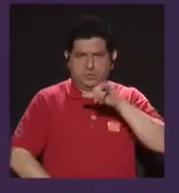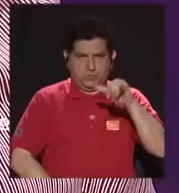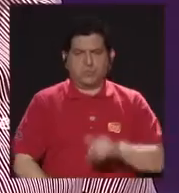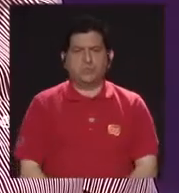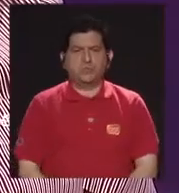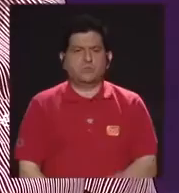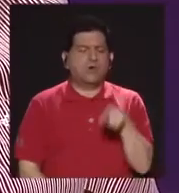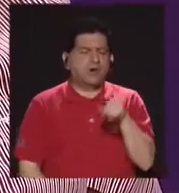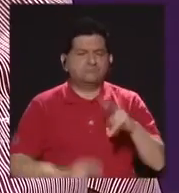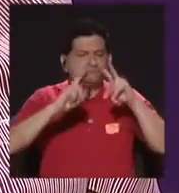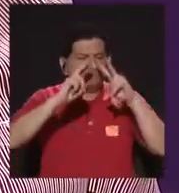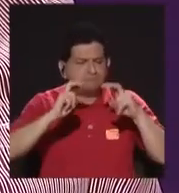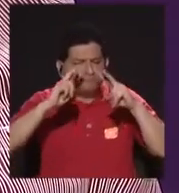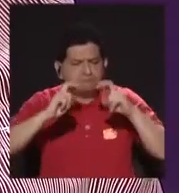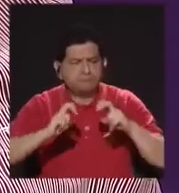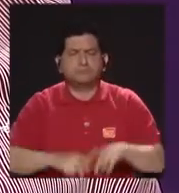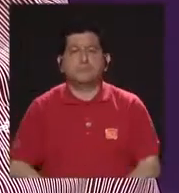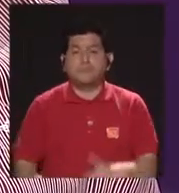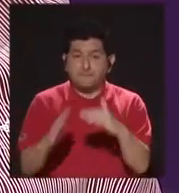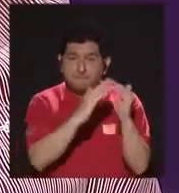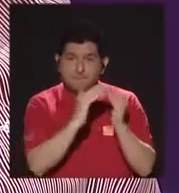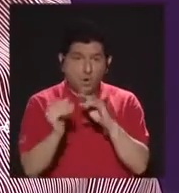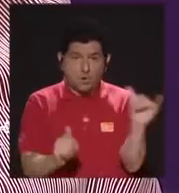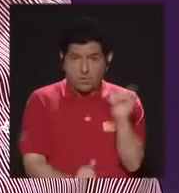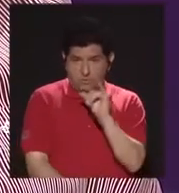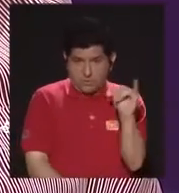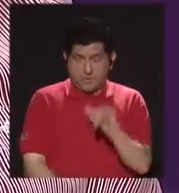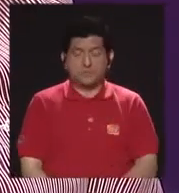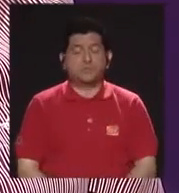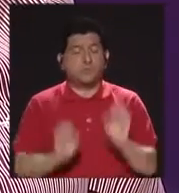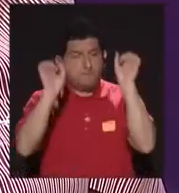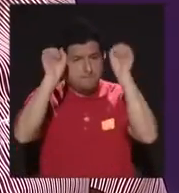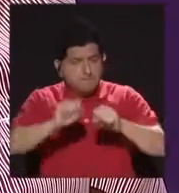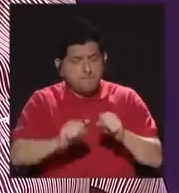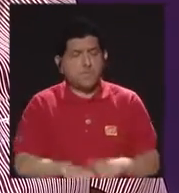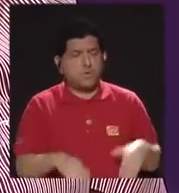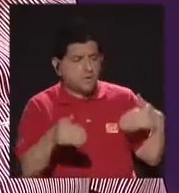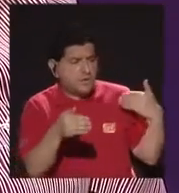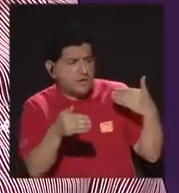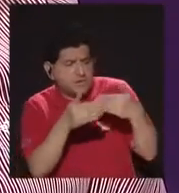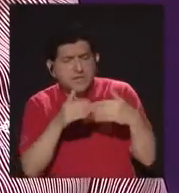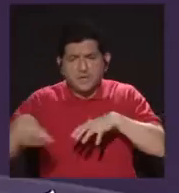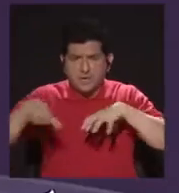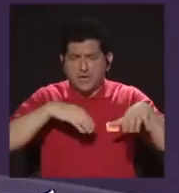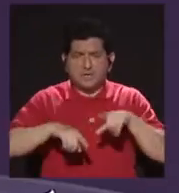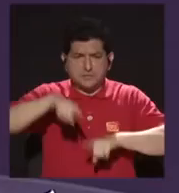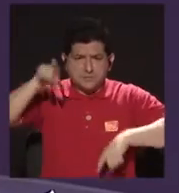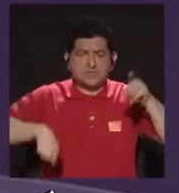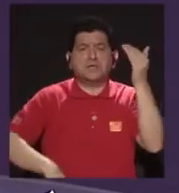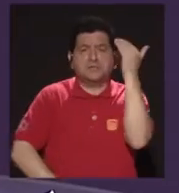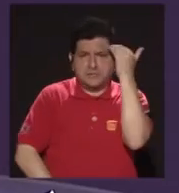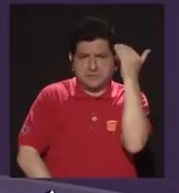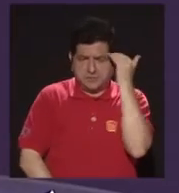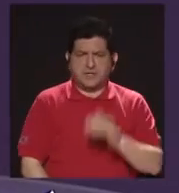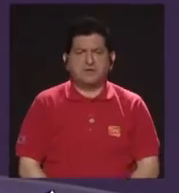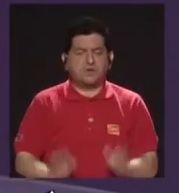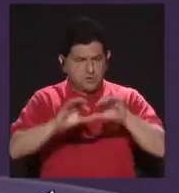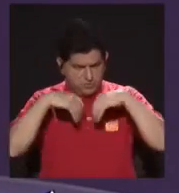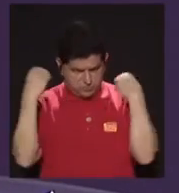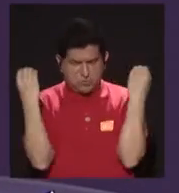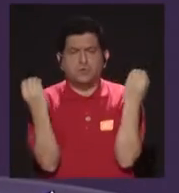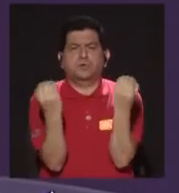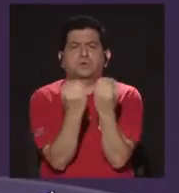esté estudiando para que las poblaciones también se puedan acercarse al diversidad y tengan conocimiento de esta organización